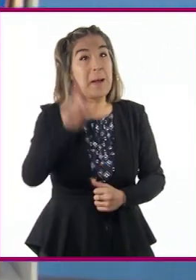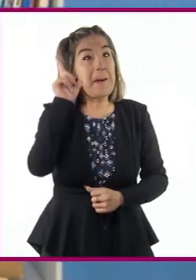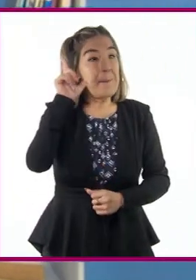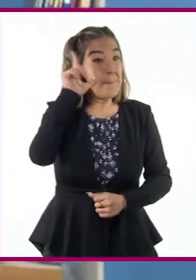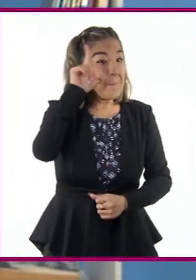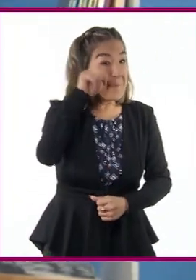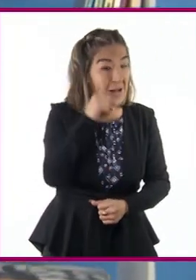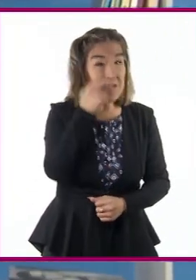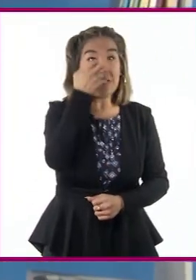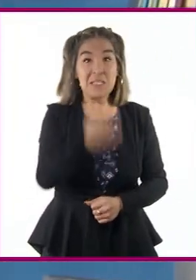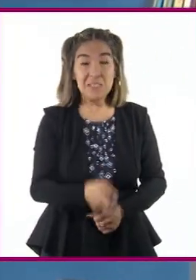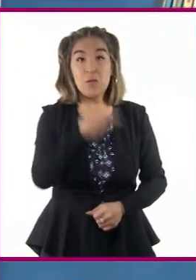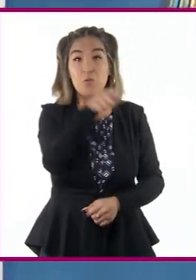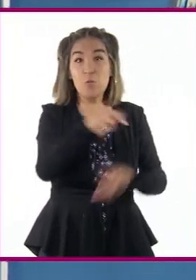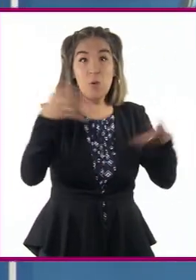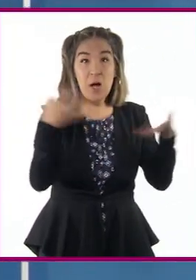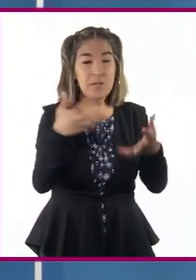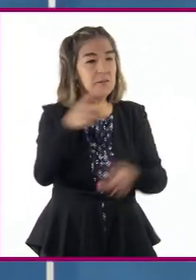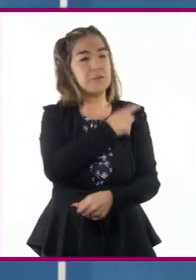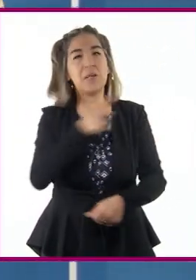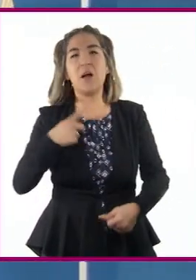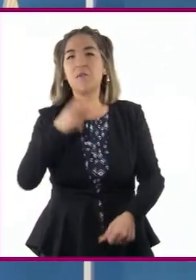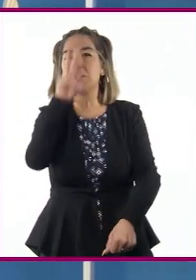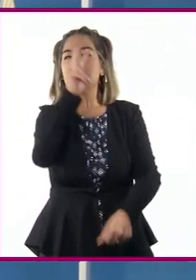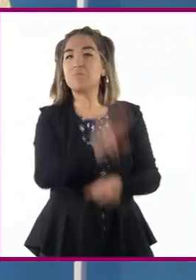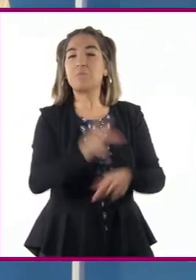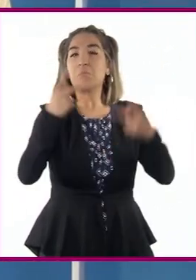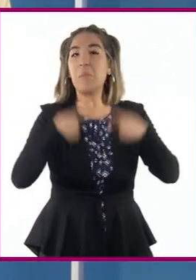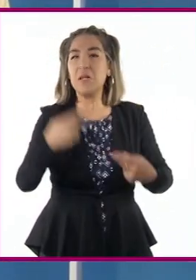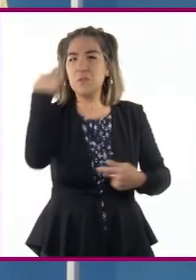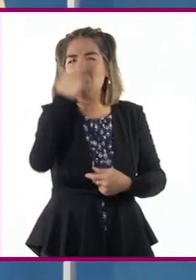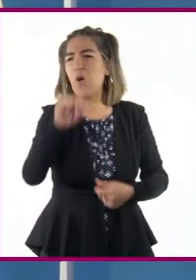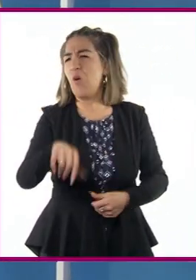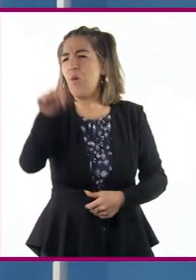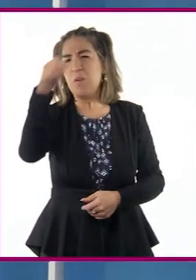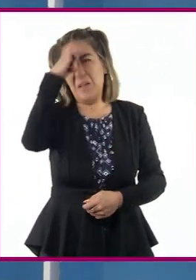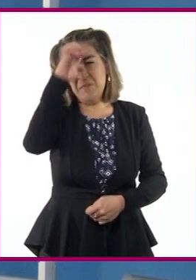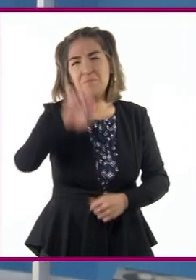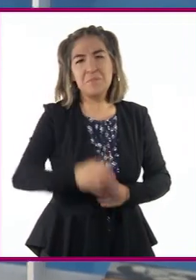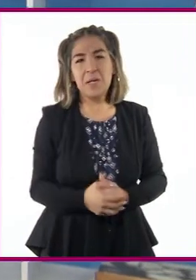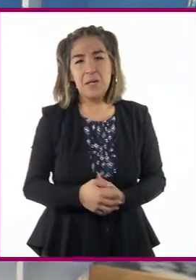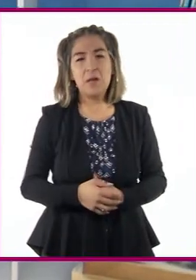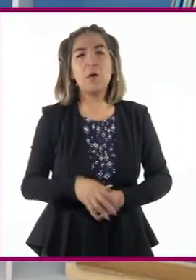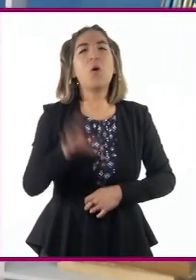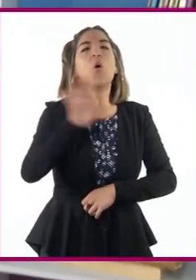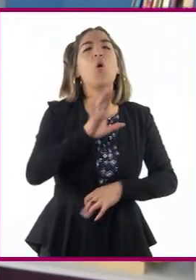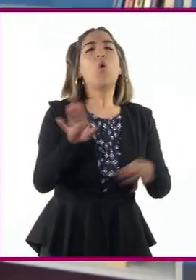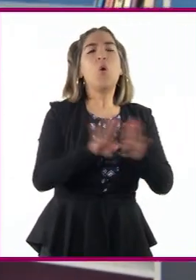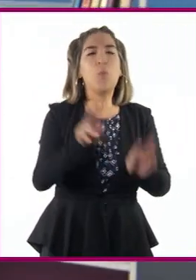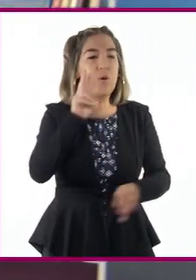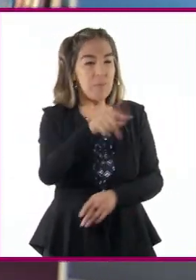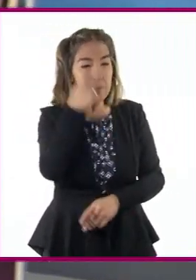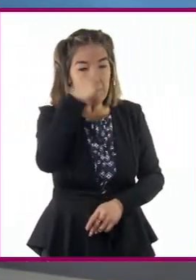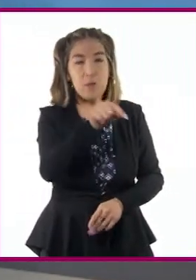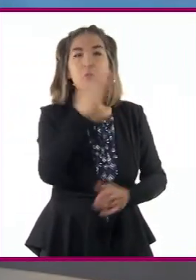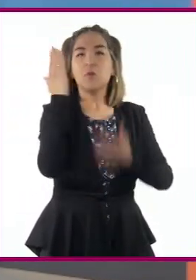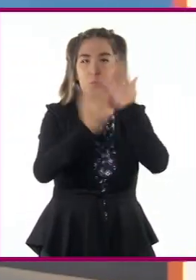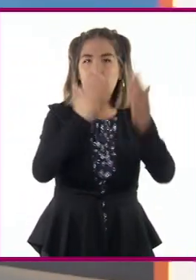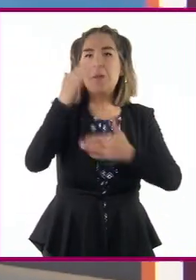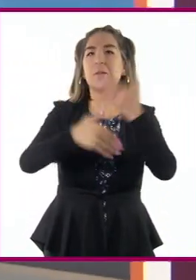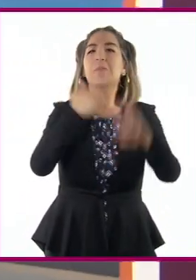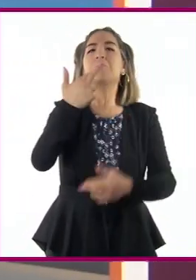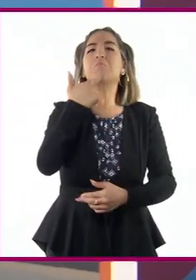que ustedes hagan será observado por una persona ajena, que se trata de una estrategia para que sus estudios sean